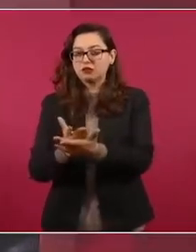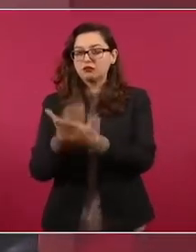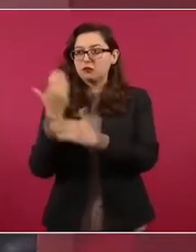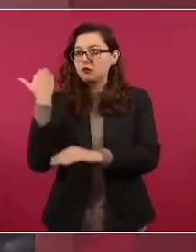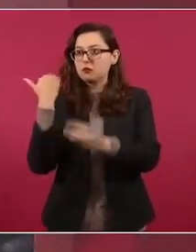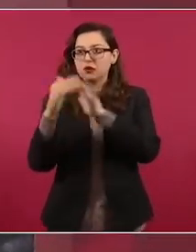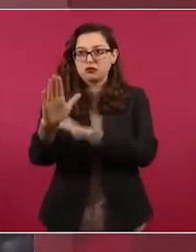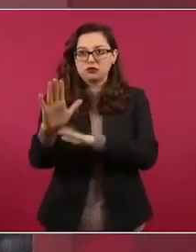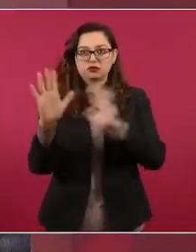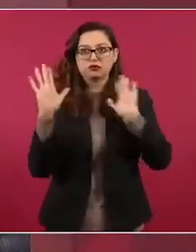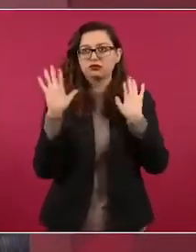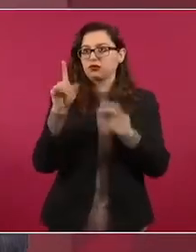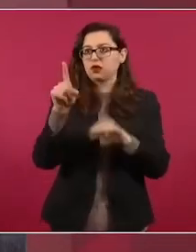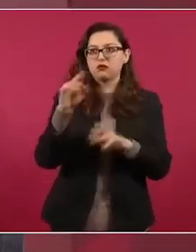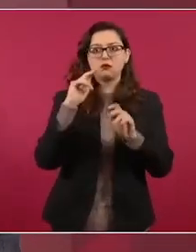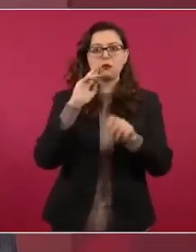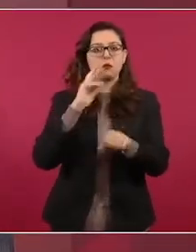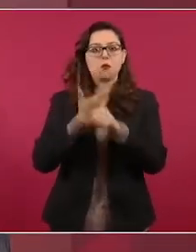lo van a atender en el Poder